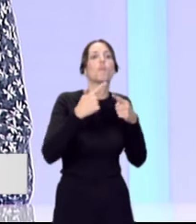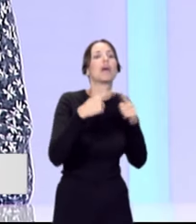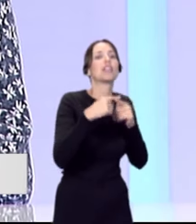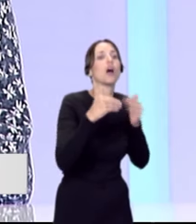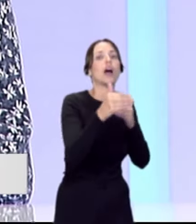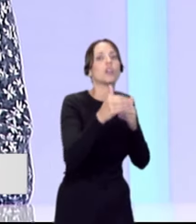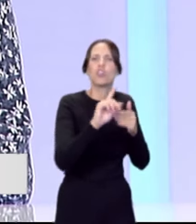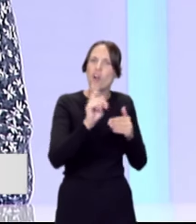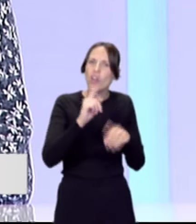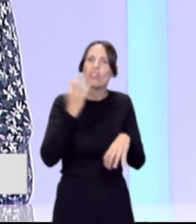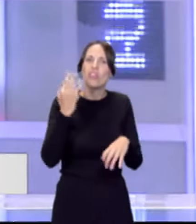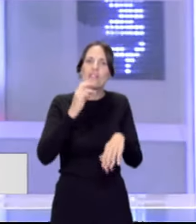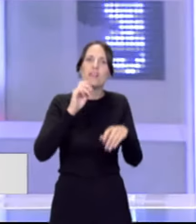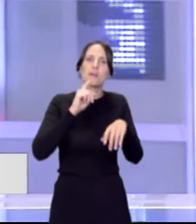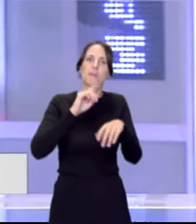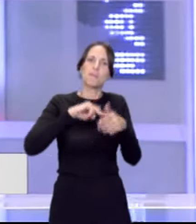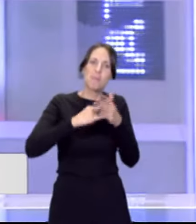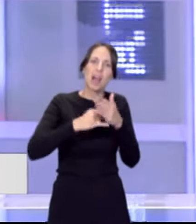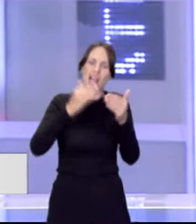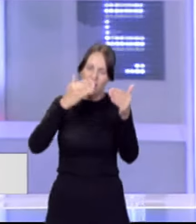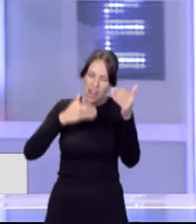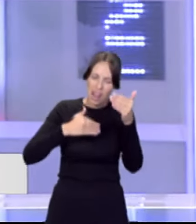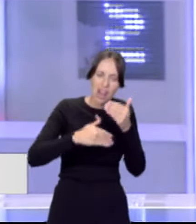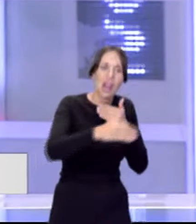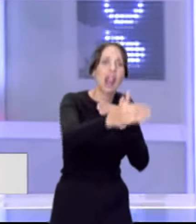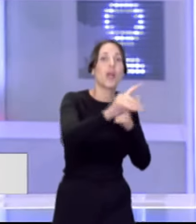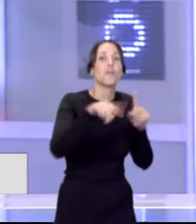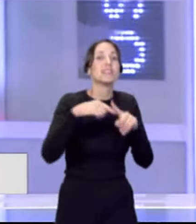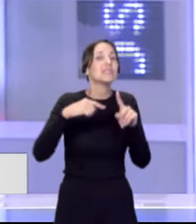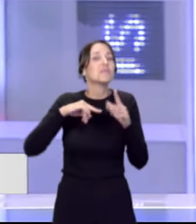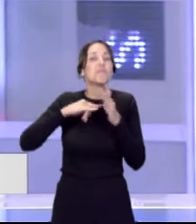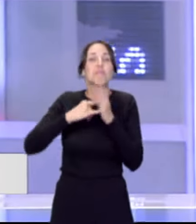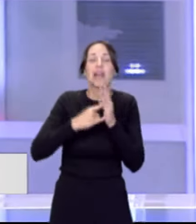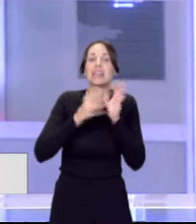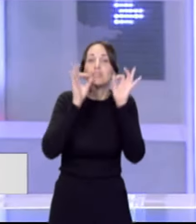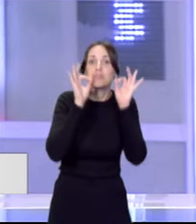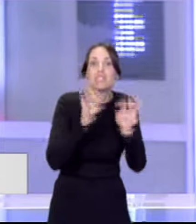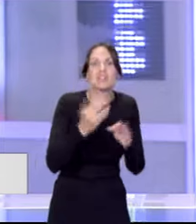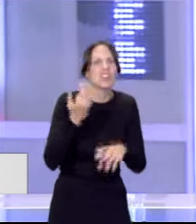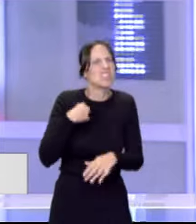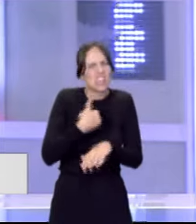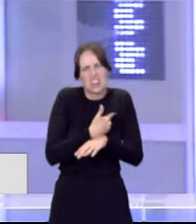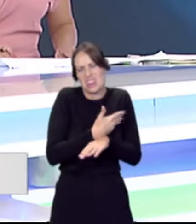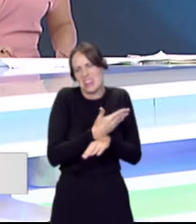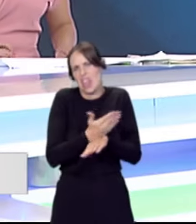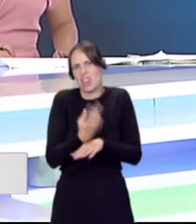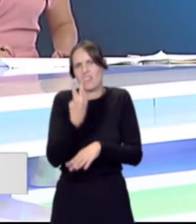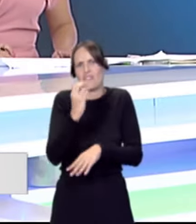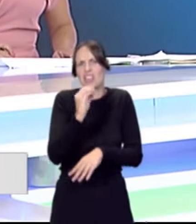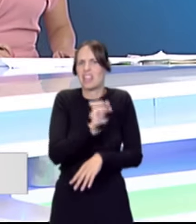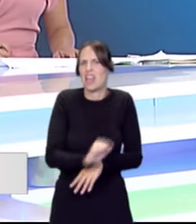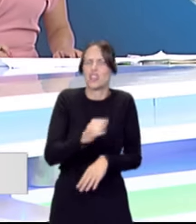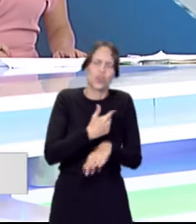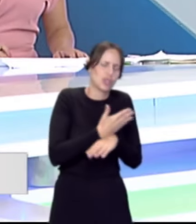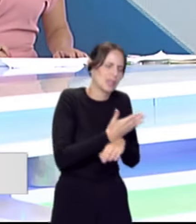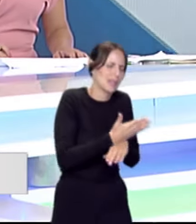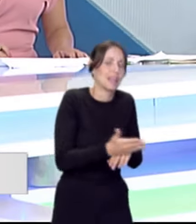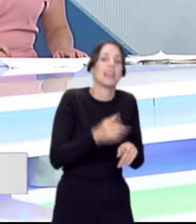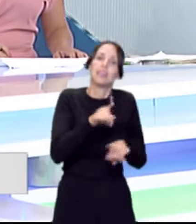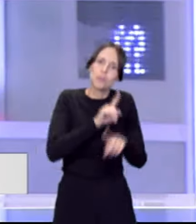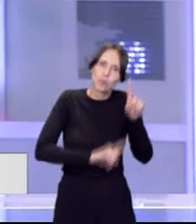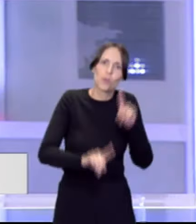plazo, pero un plan específico y un plan que llega tarde, un plan que llega 20 años tarde. Entonces, ese es el problema. Cuando se hacen las cosas tarde,